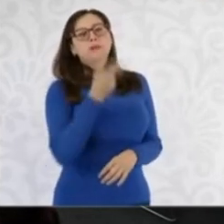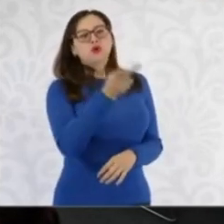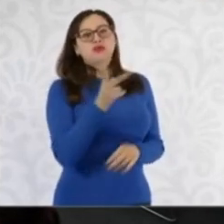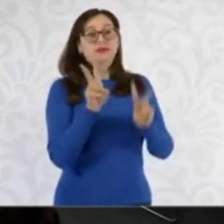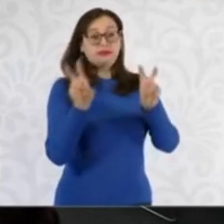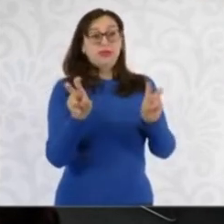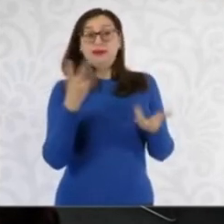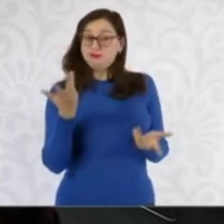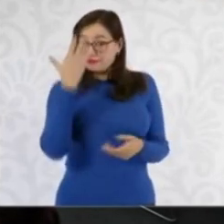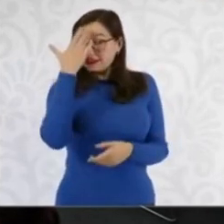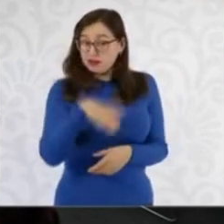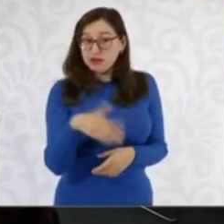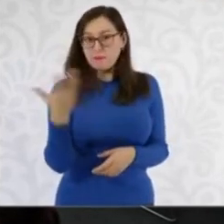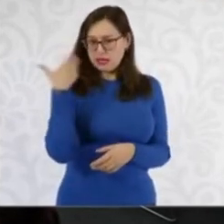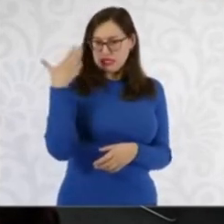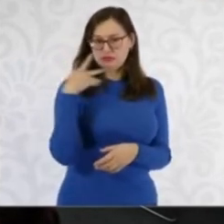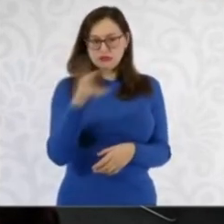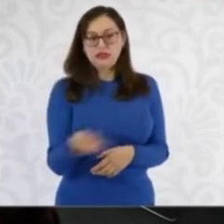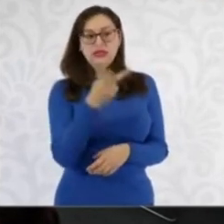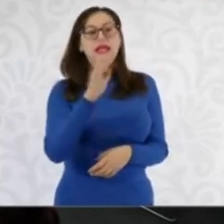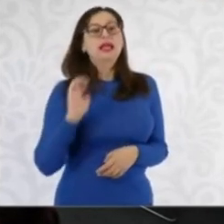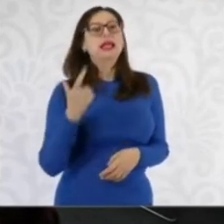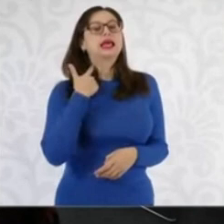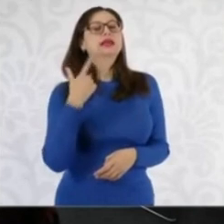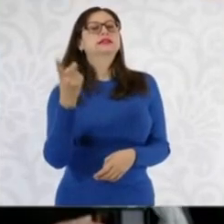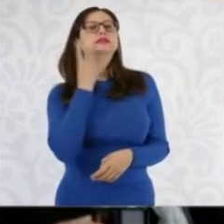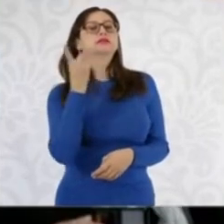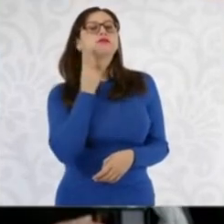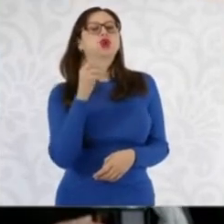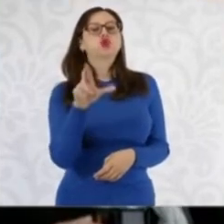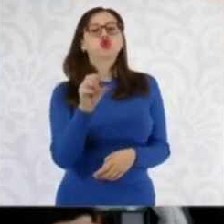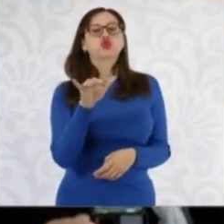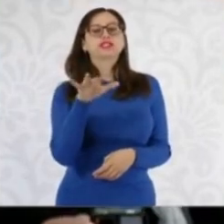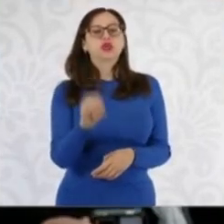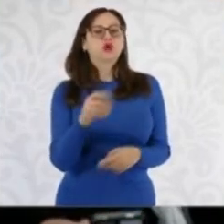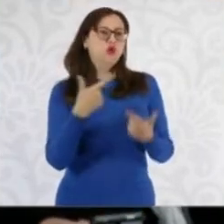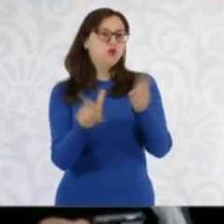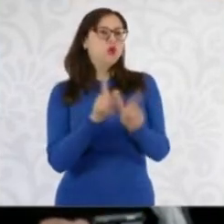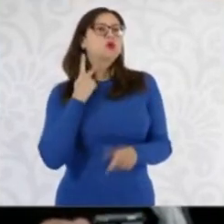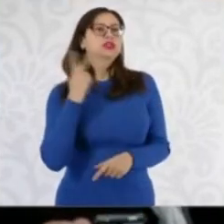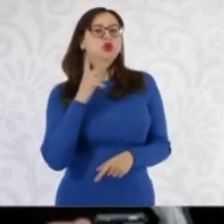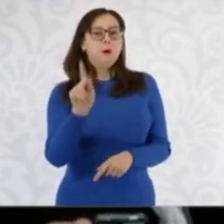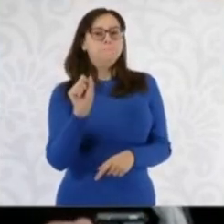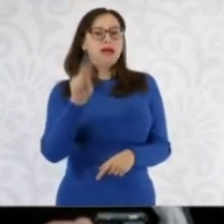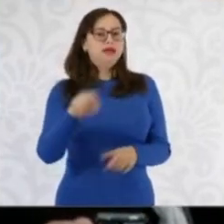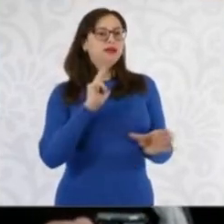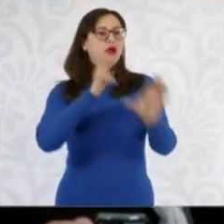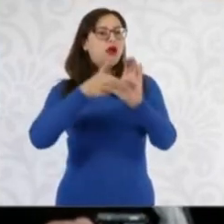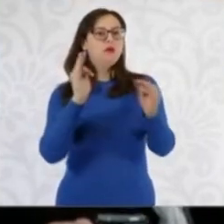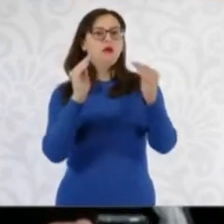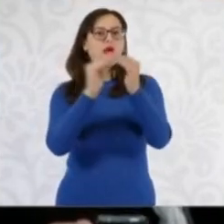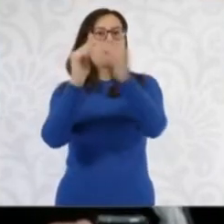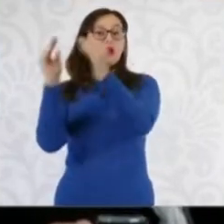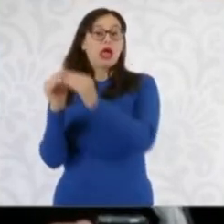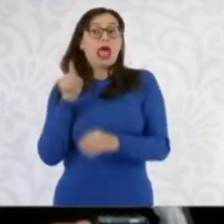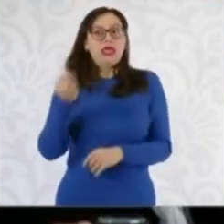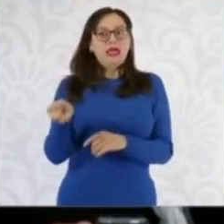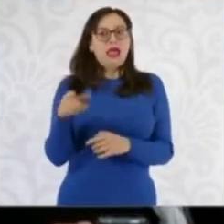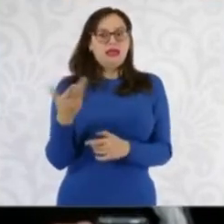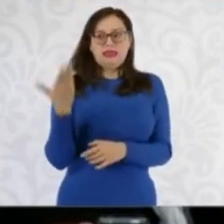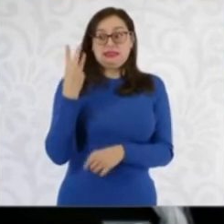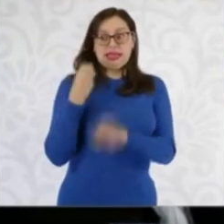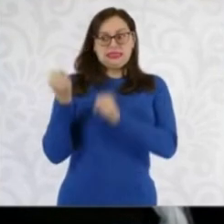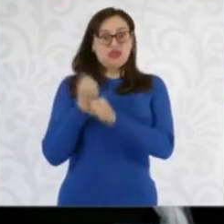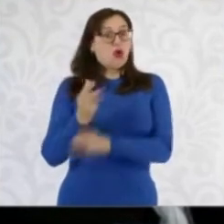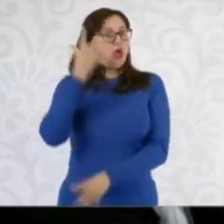refugios que tiene la ex legisladora panista Rocío Orozco, que ella sigue manejando desde Estados Unidos, porque huyó allá hace